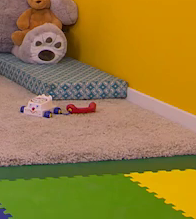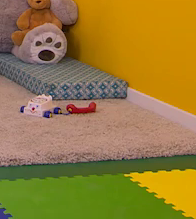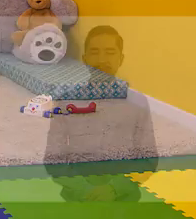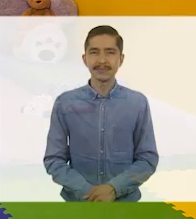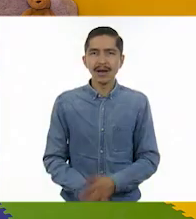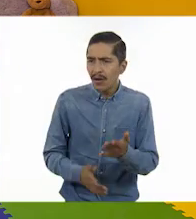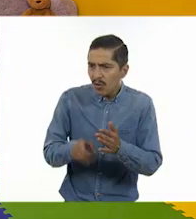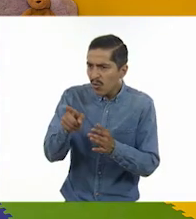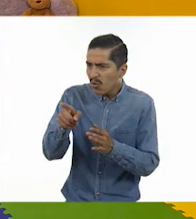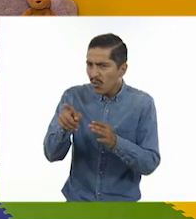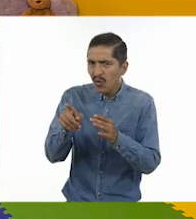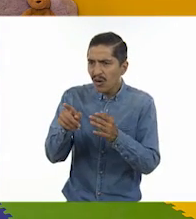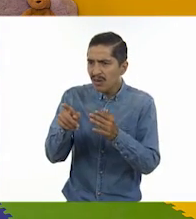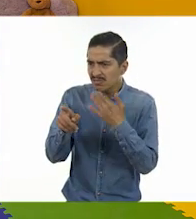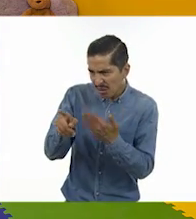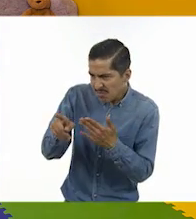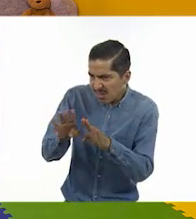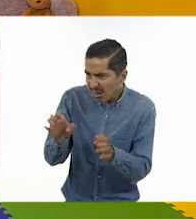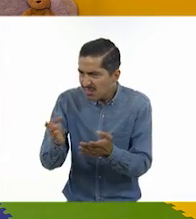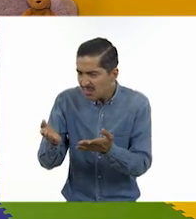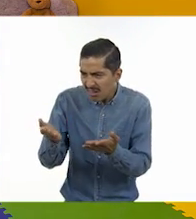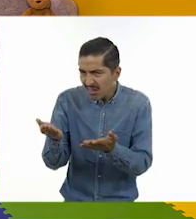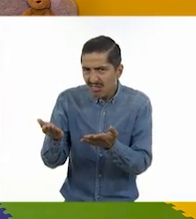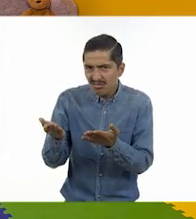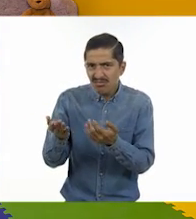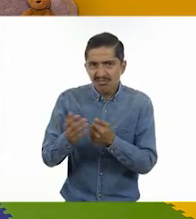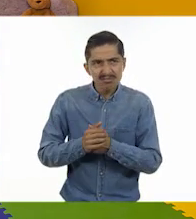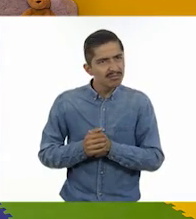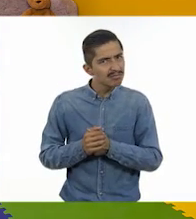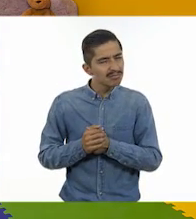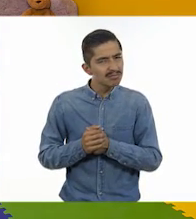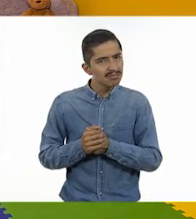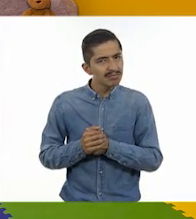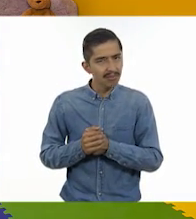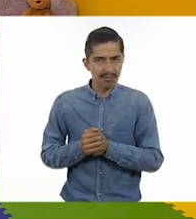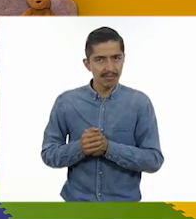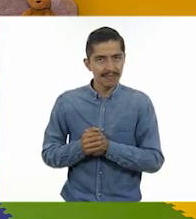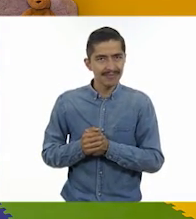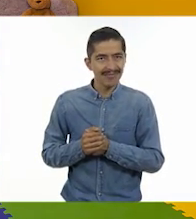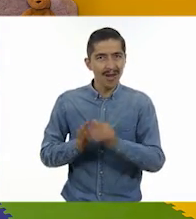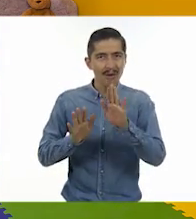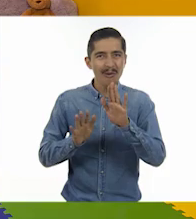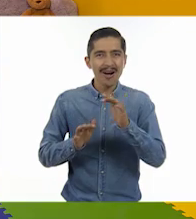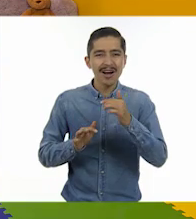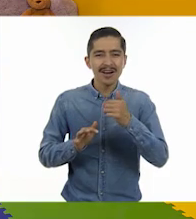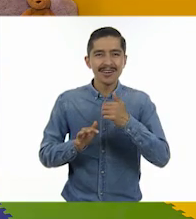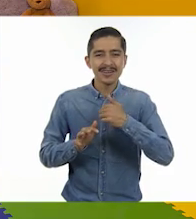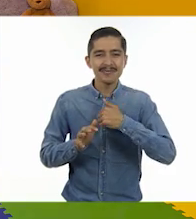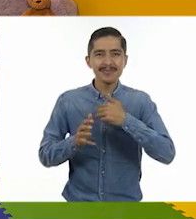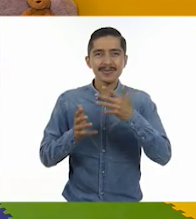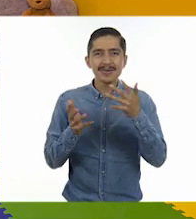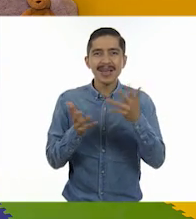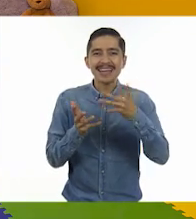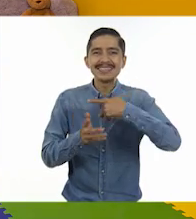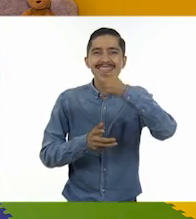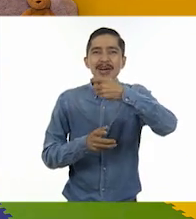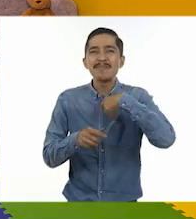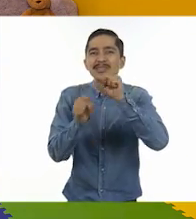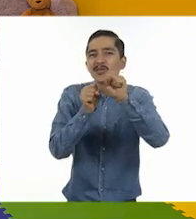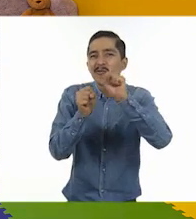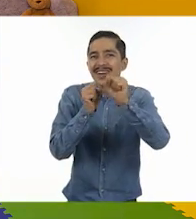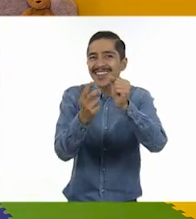Adriana, ¿estás bien? Le estaba haciendo, le estaba mandando saludos a mi